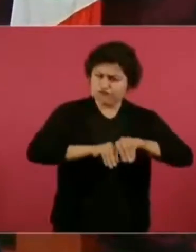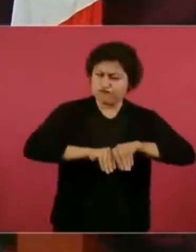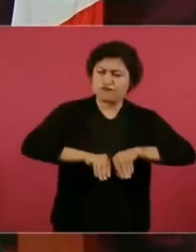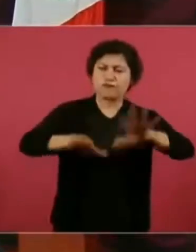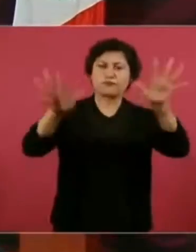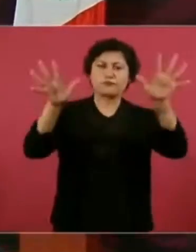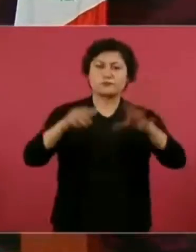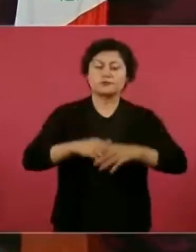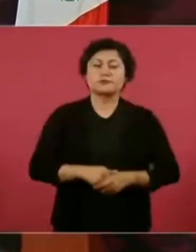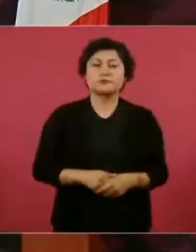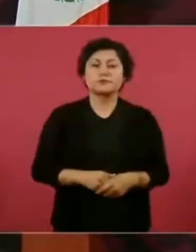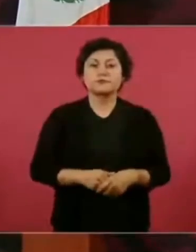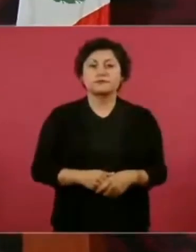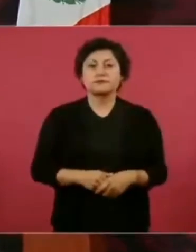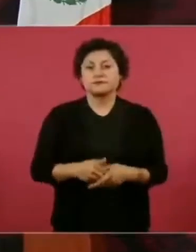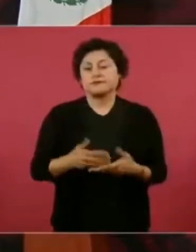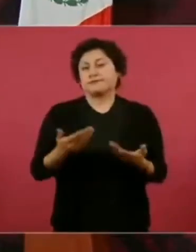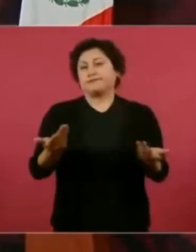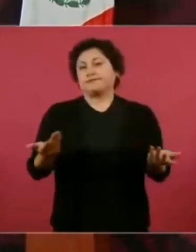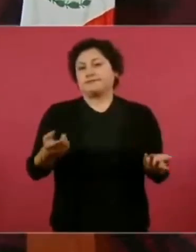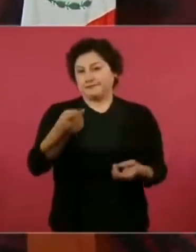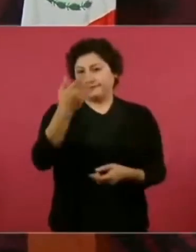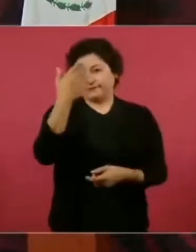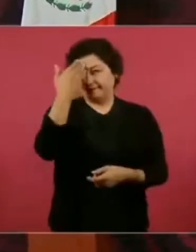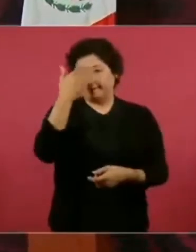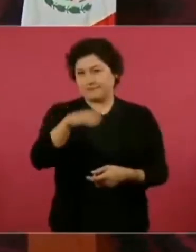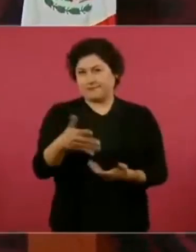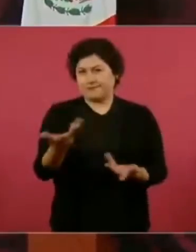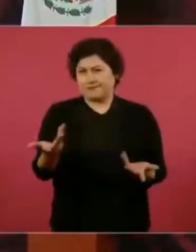Antes, ¿no?, había hasta pactos de silencio